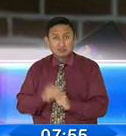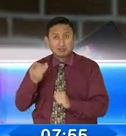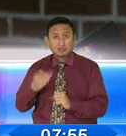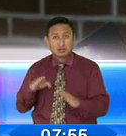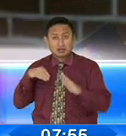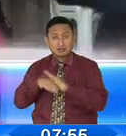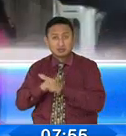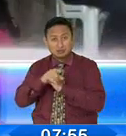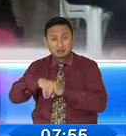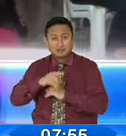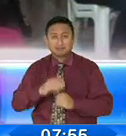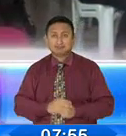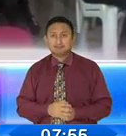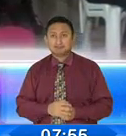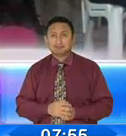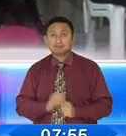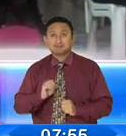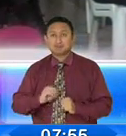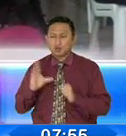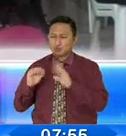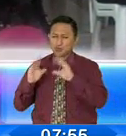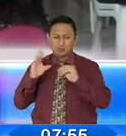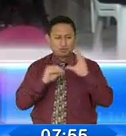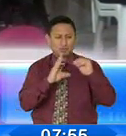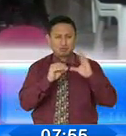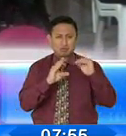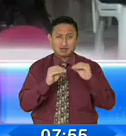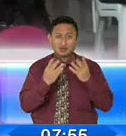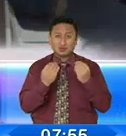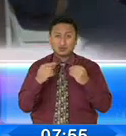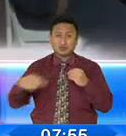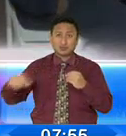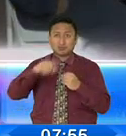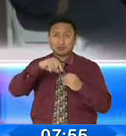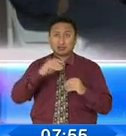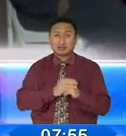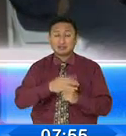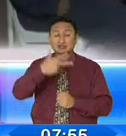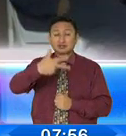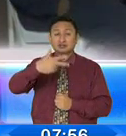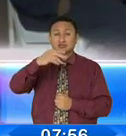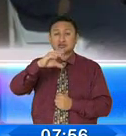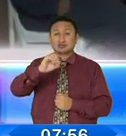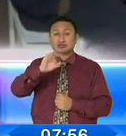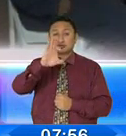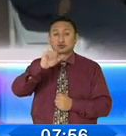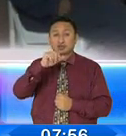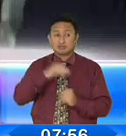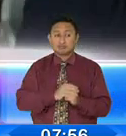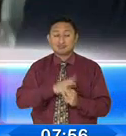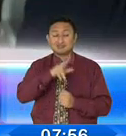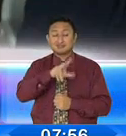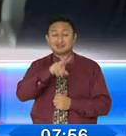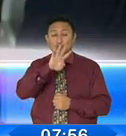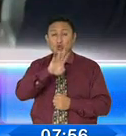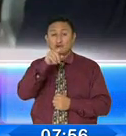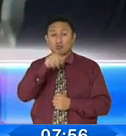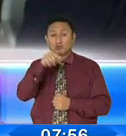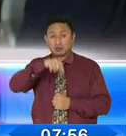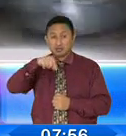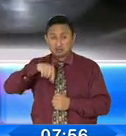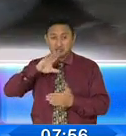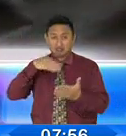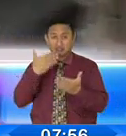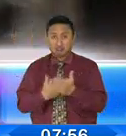el refugio. Del boca a boca han sido, según los cálculos del albergue que queda en El Chota, no menos de 34,000 los caminantes que han llegado a este